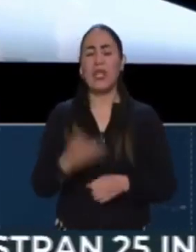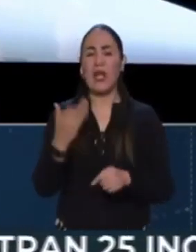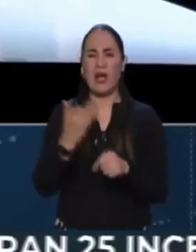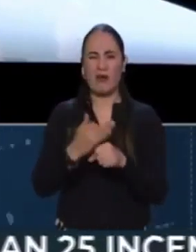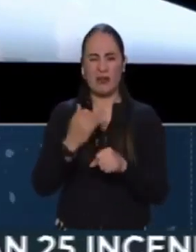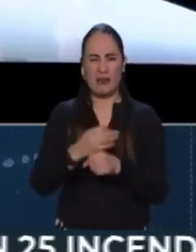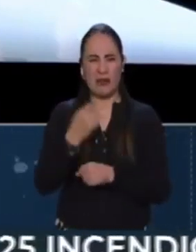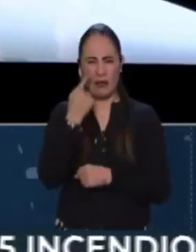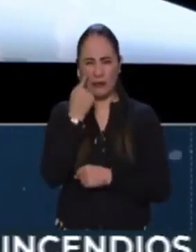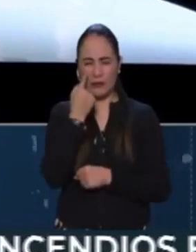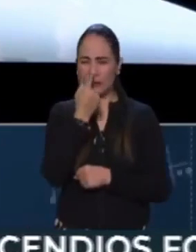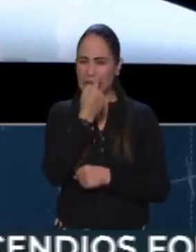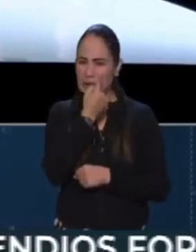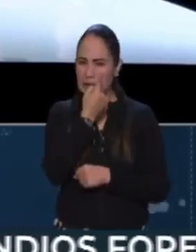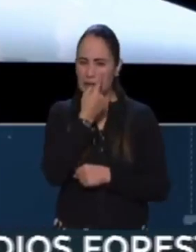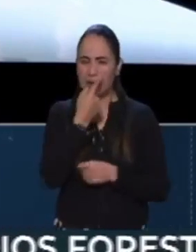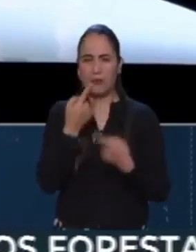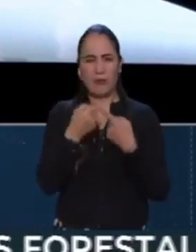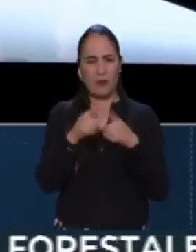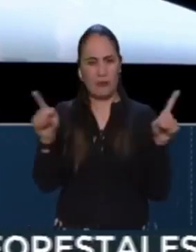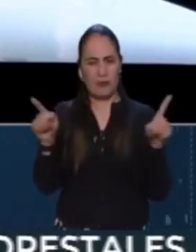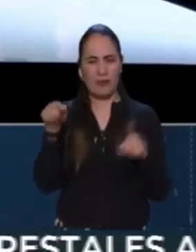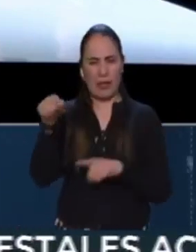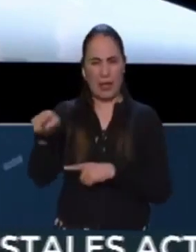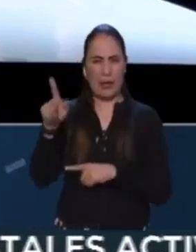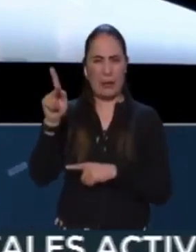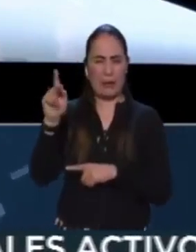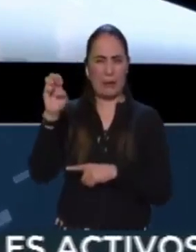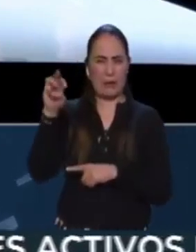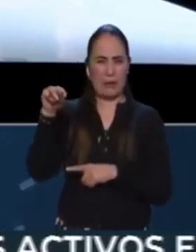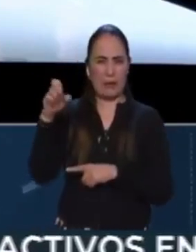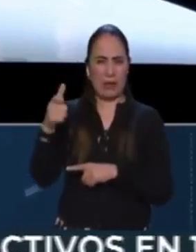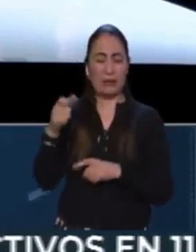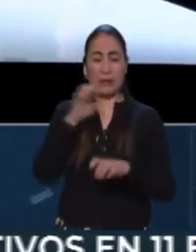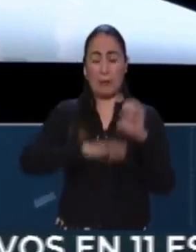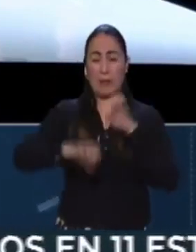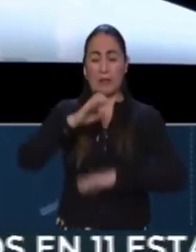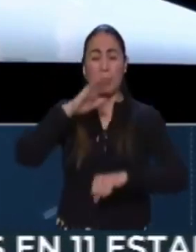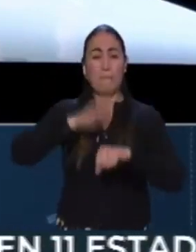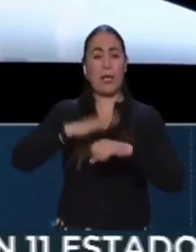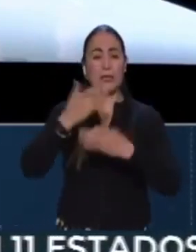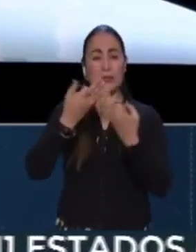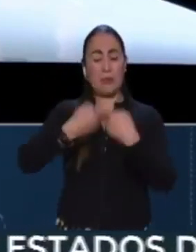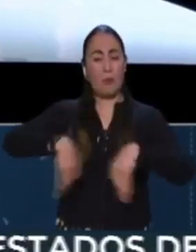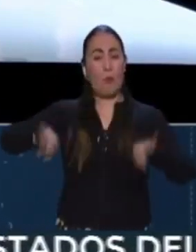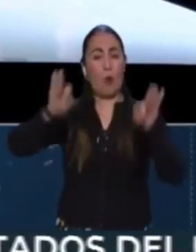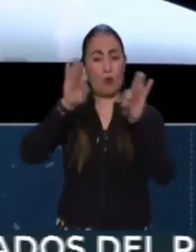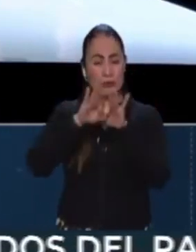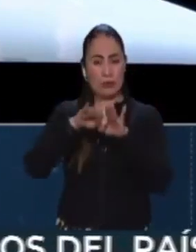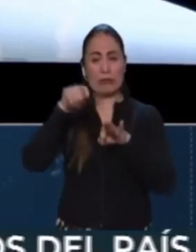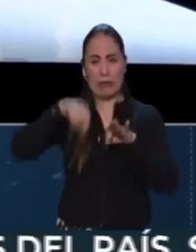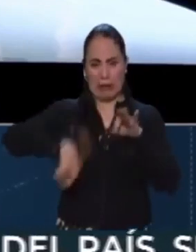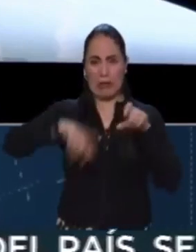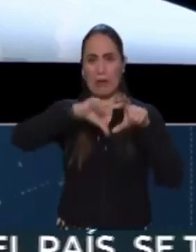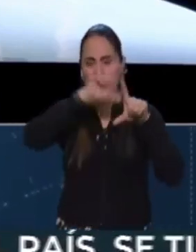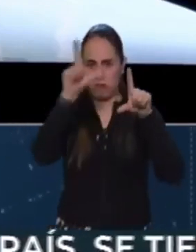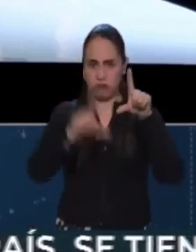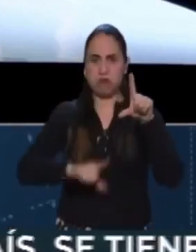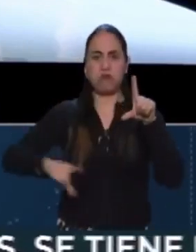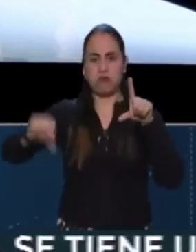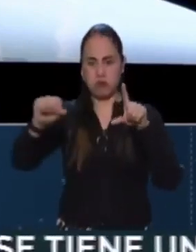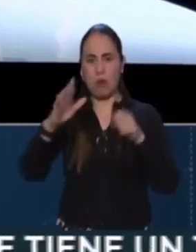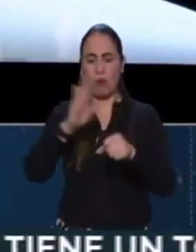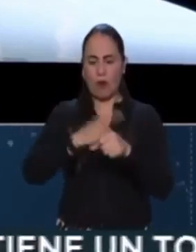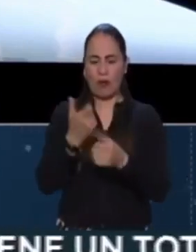distinto en Petróleos Mexicanos, la empresa más importante del Estado y del país, por lo que